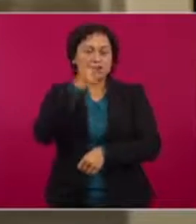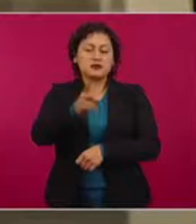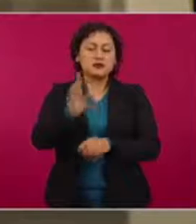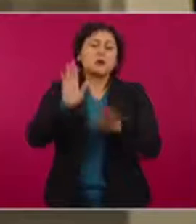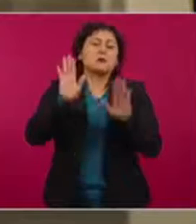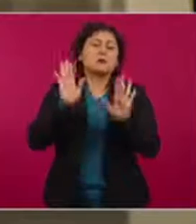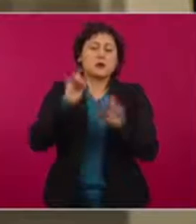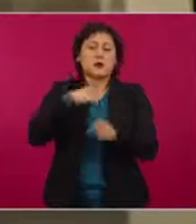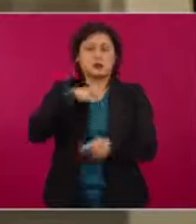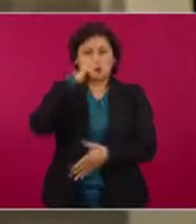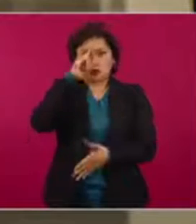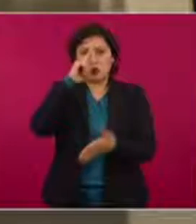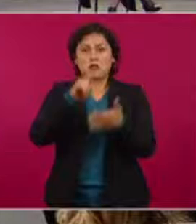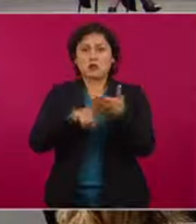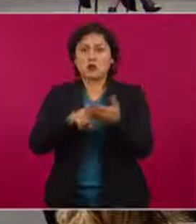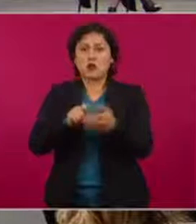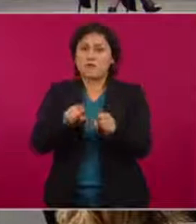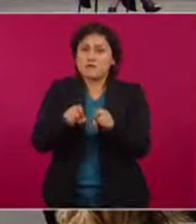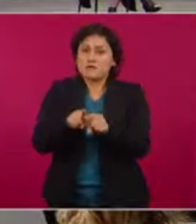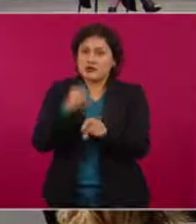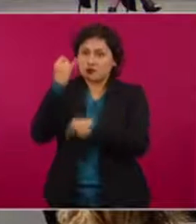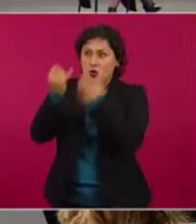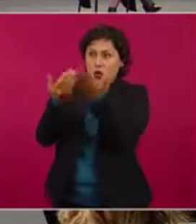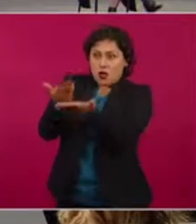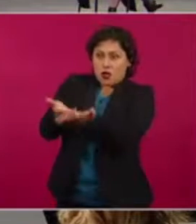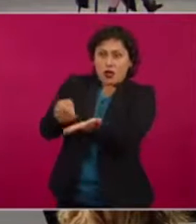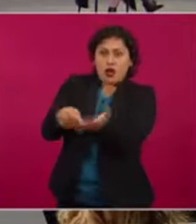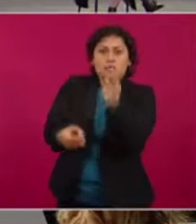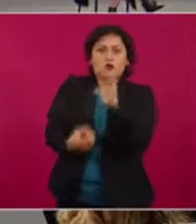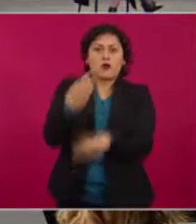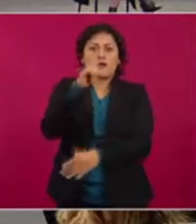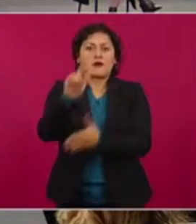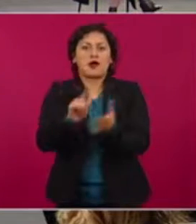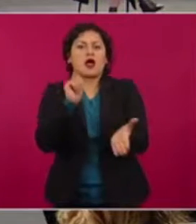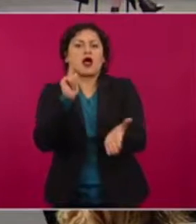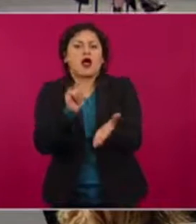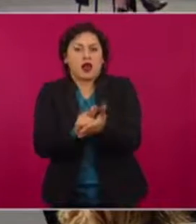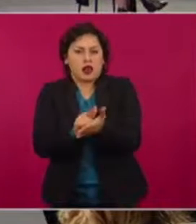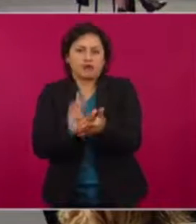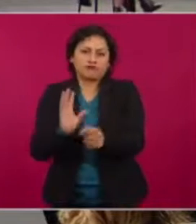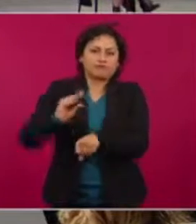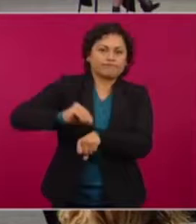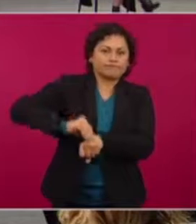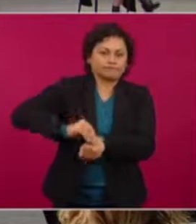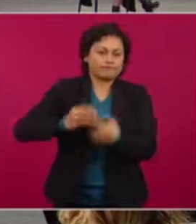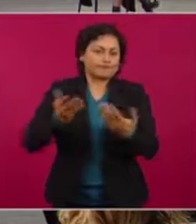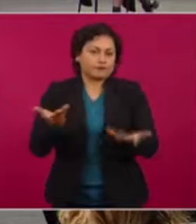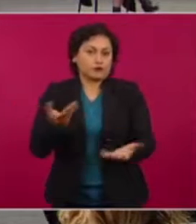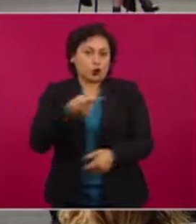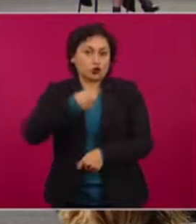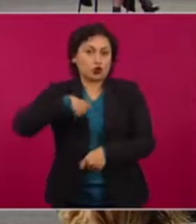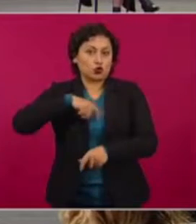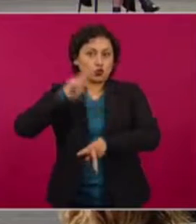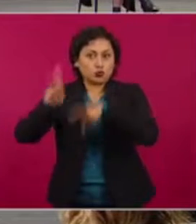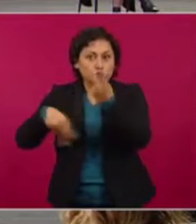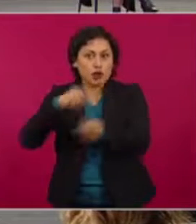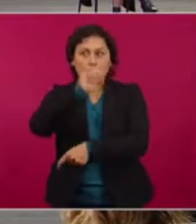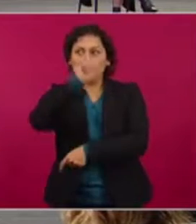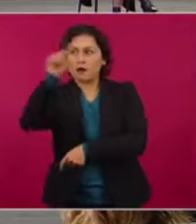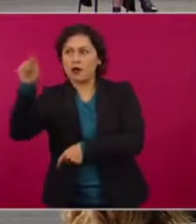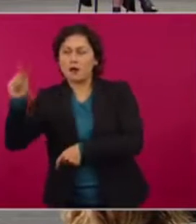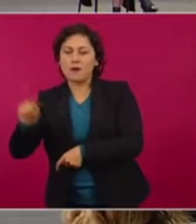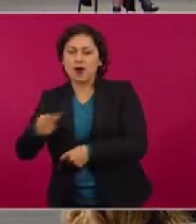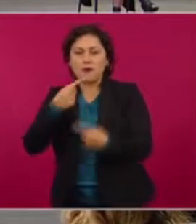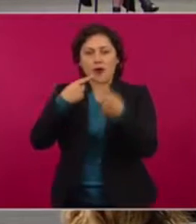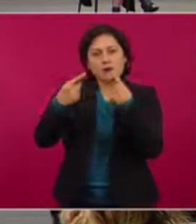también legislado en la creación de esta ley, que nosotros estamos asistiendo a estos foros para